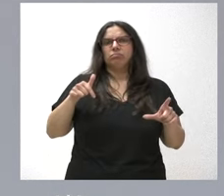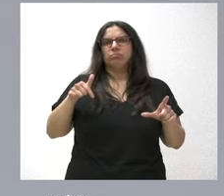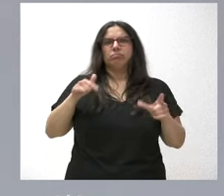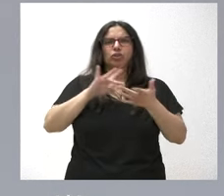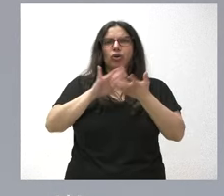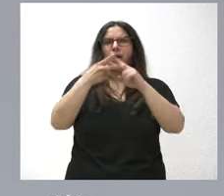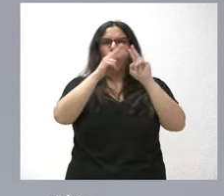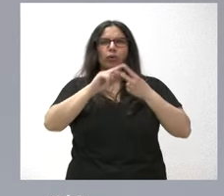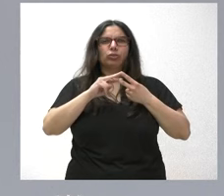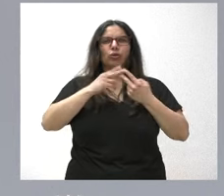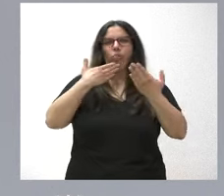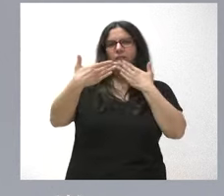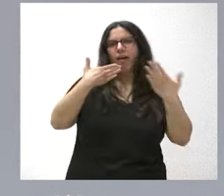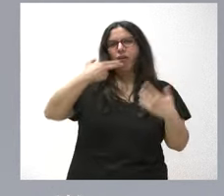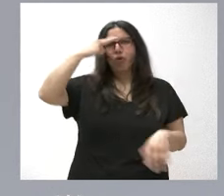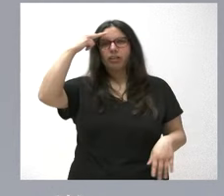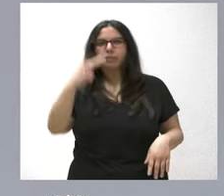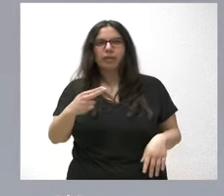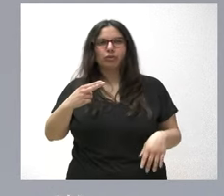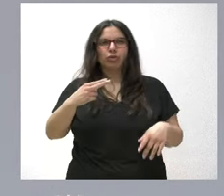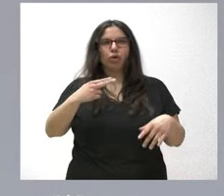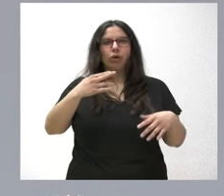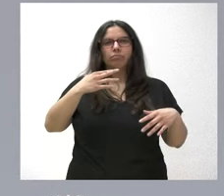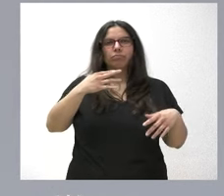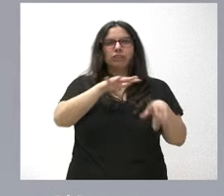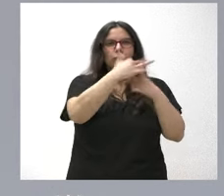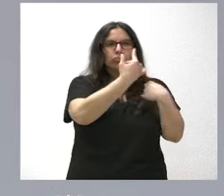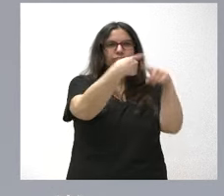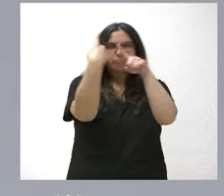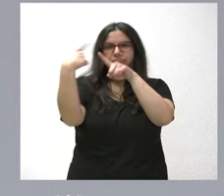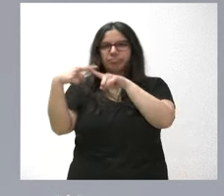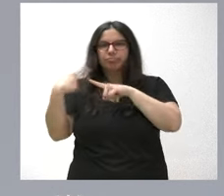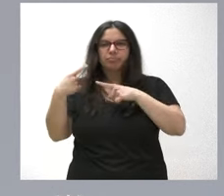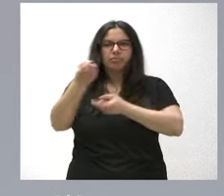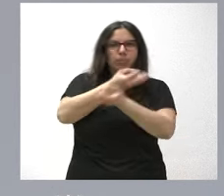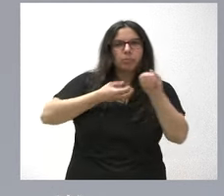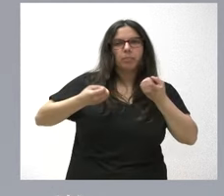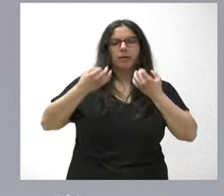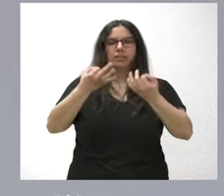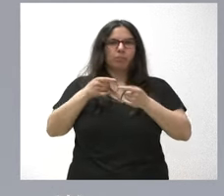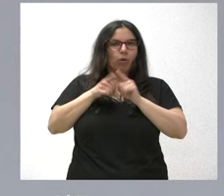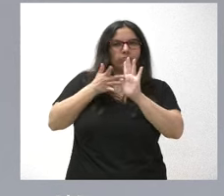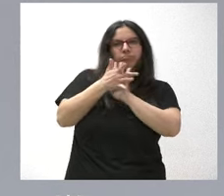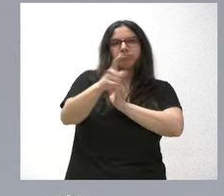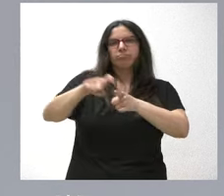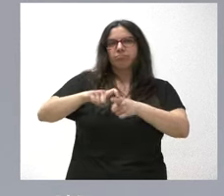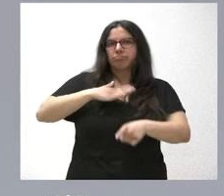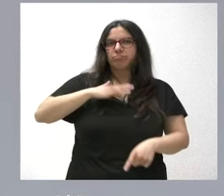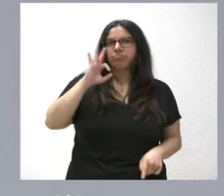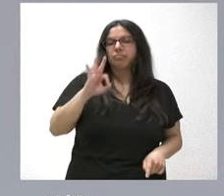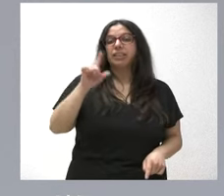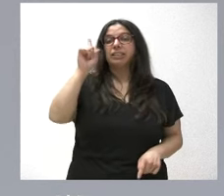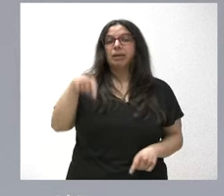encuentro, diálogo y respeto entre realidades distintas que la conforman y definen, y ha contribuido de modo